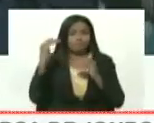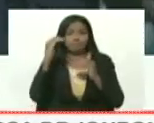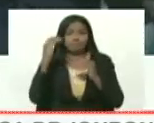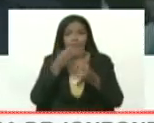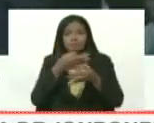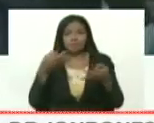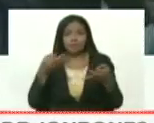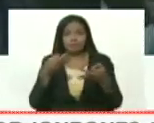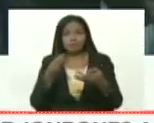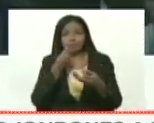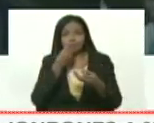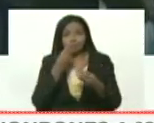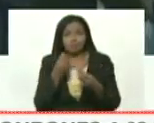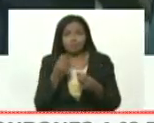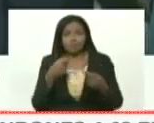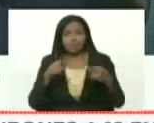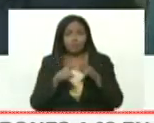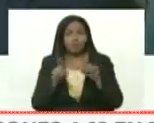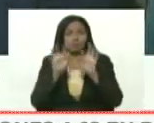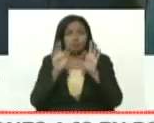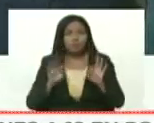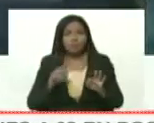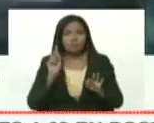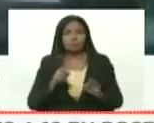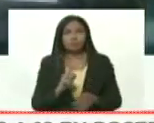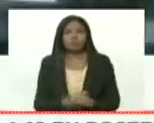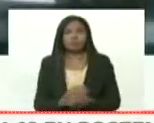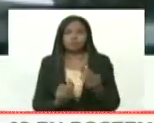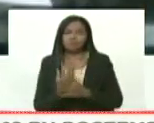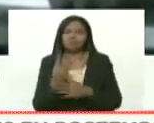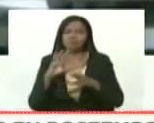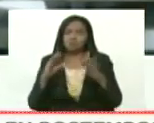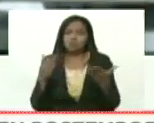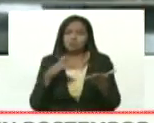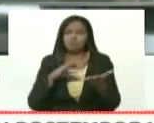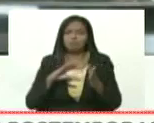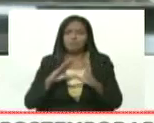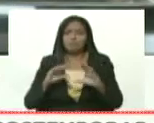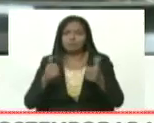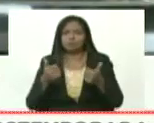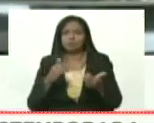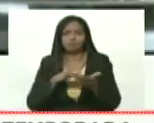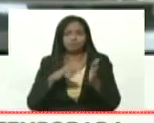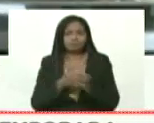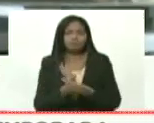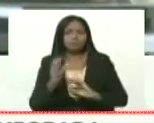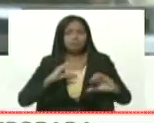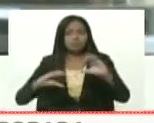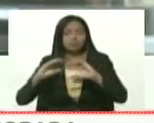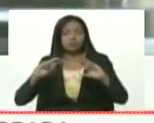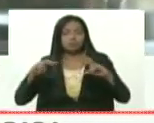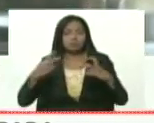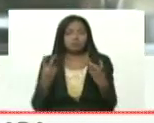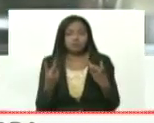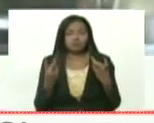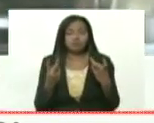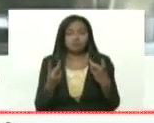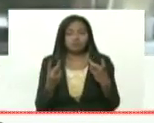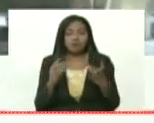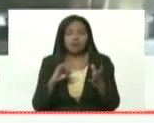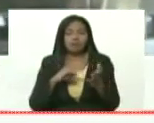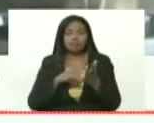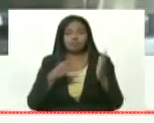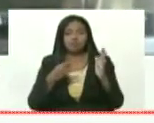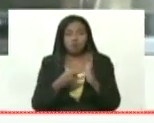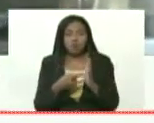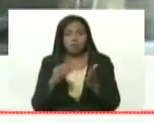complemento nutricional de primer nivel. ¿Surge de dónde? De la ciencia, la innovación, la